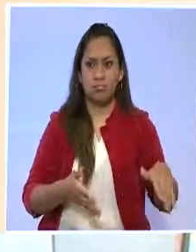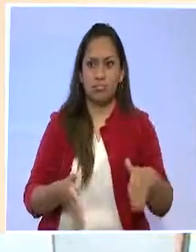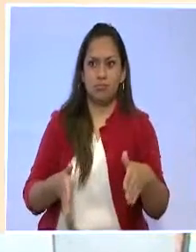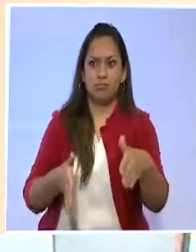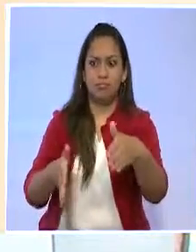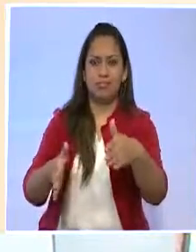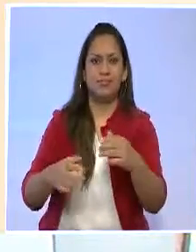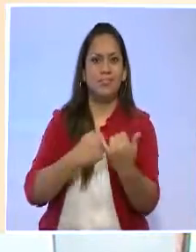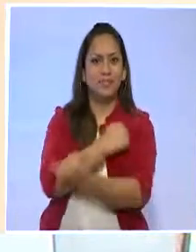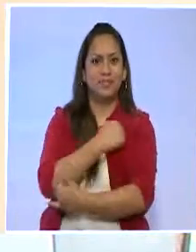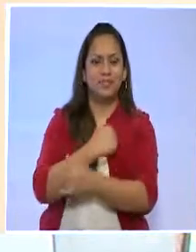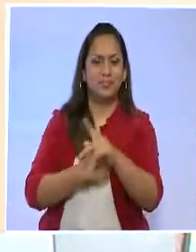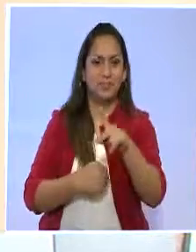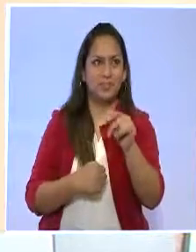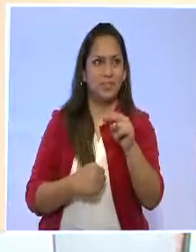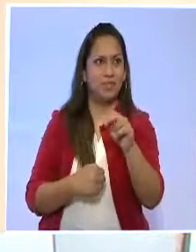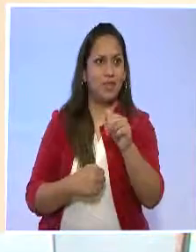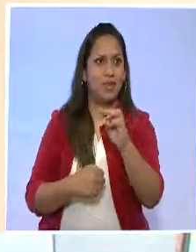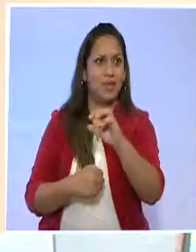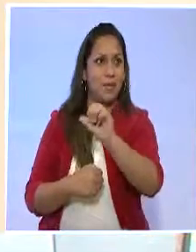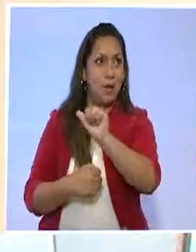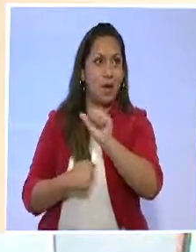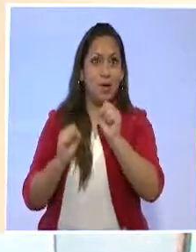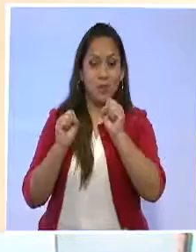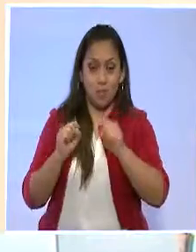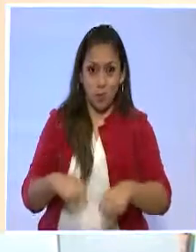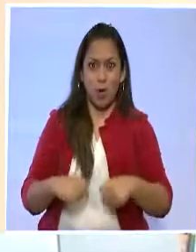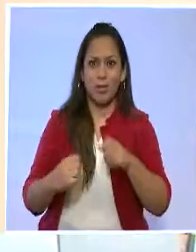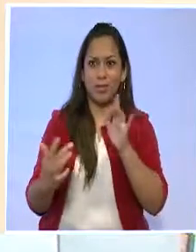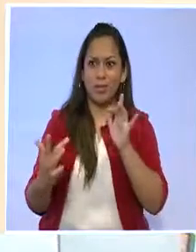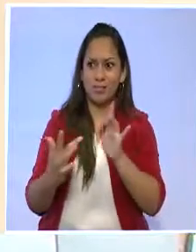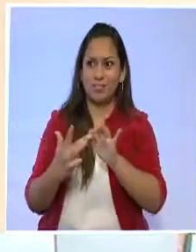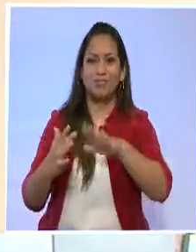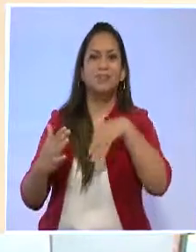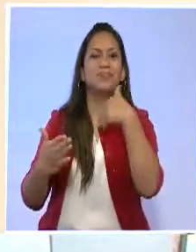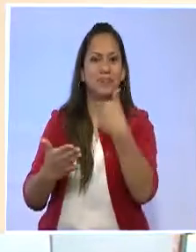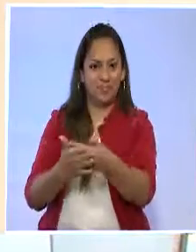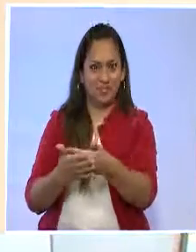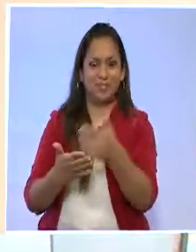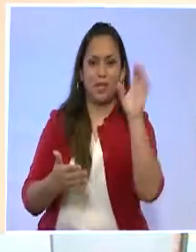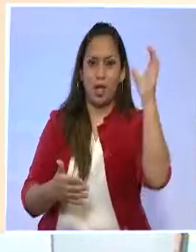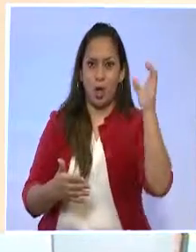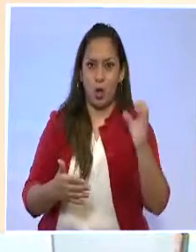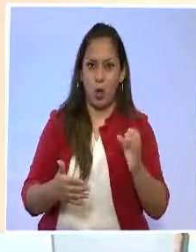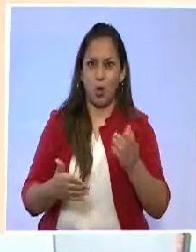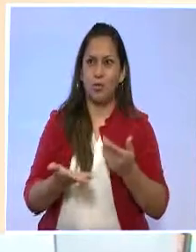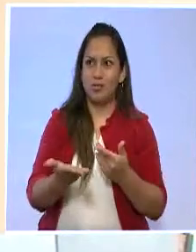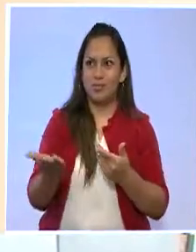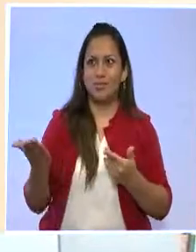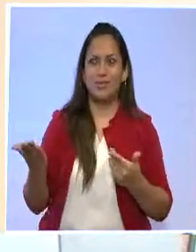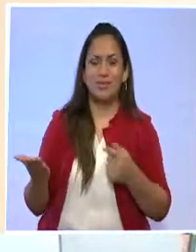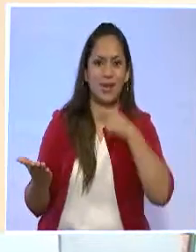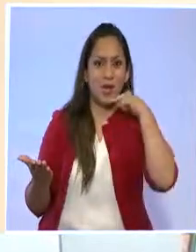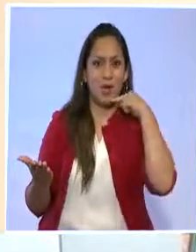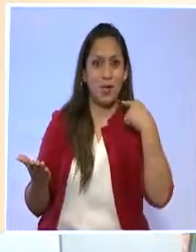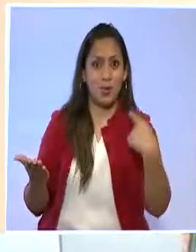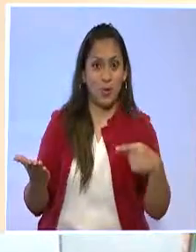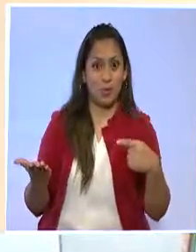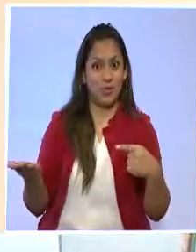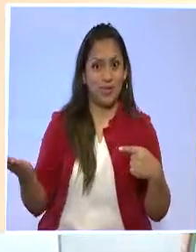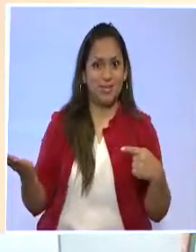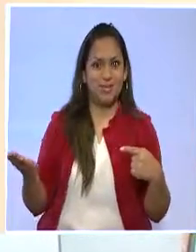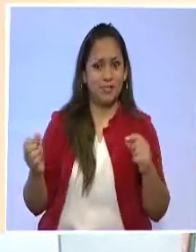del atlántico pasa nuevamente al tema de la costa rusa cuando podríamos nosotros siendo visionarios